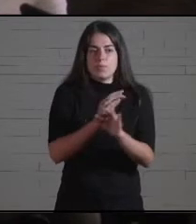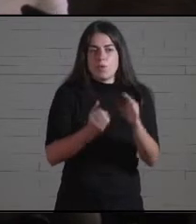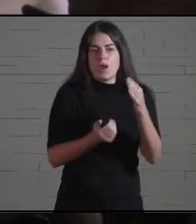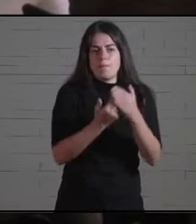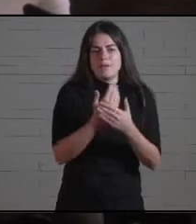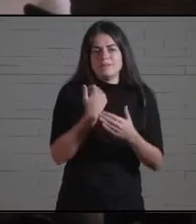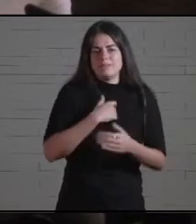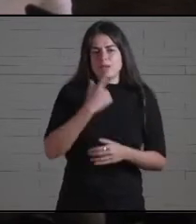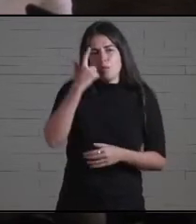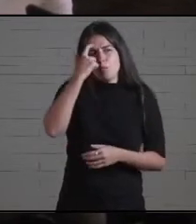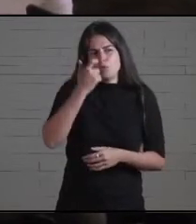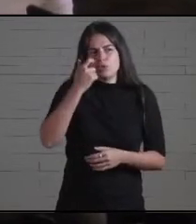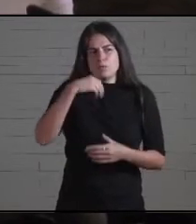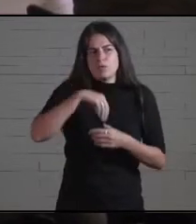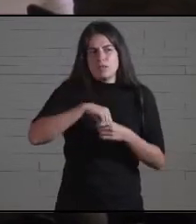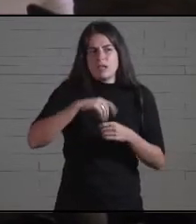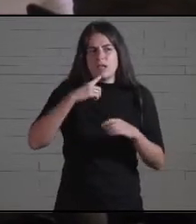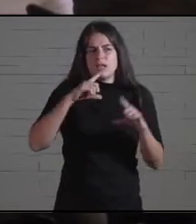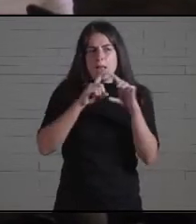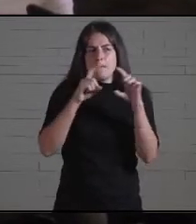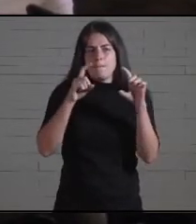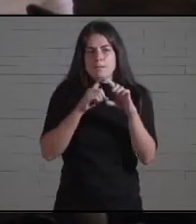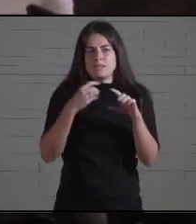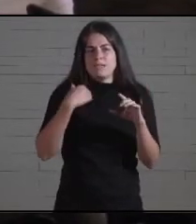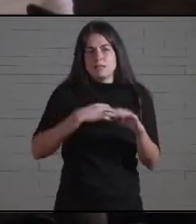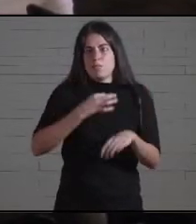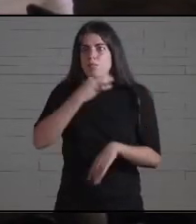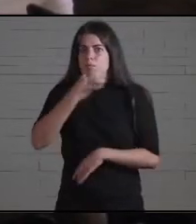mucho tiempo ya en esta empresa y en el turno de tarde,